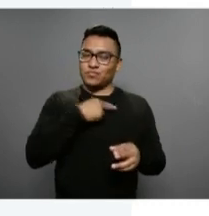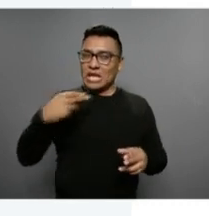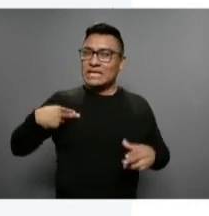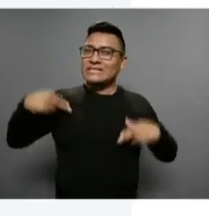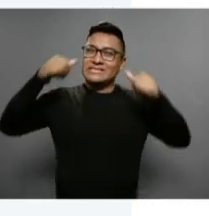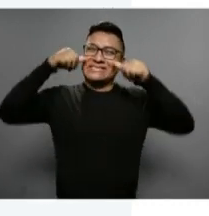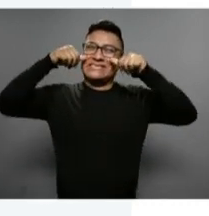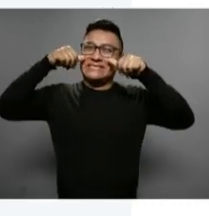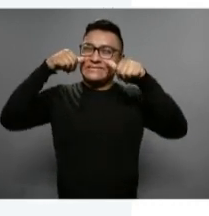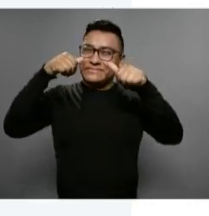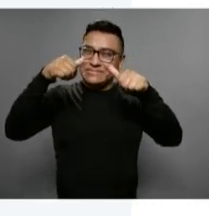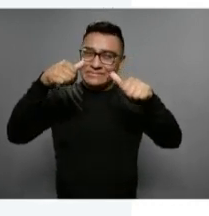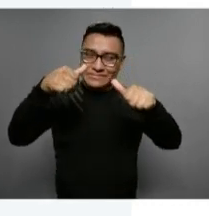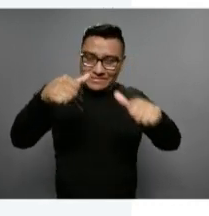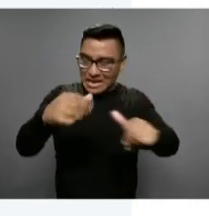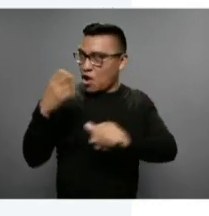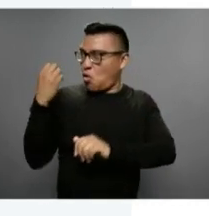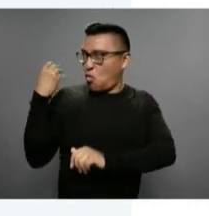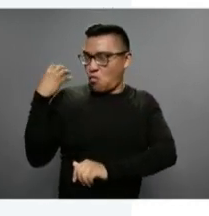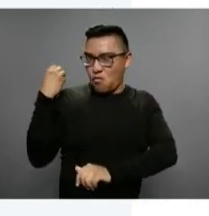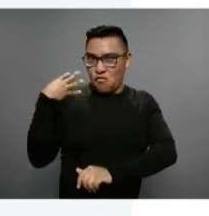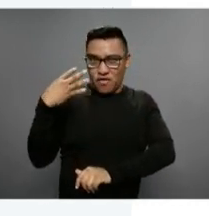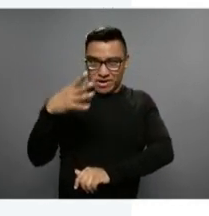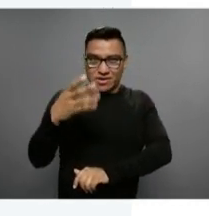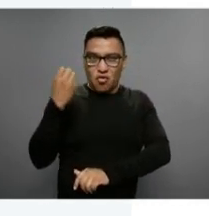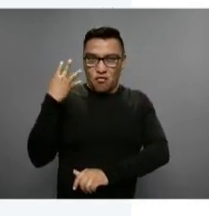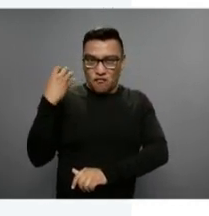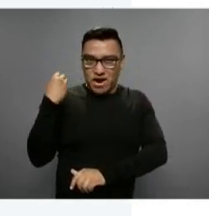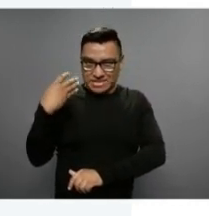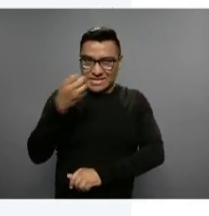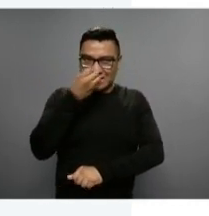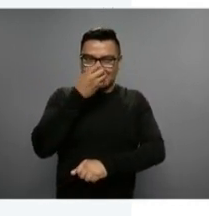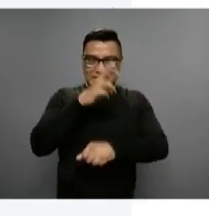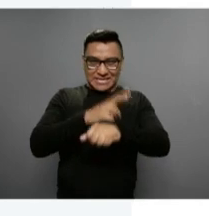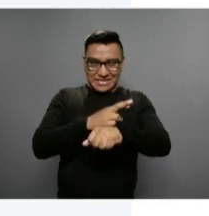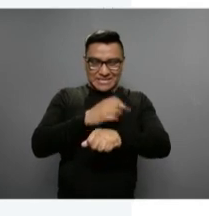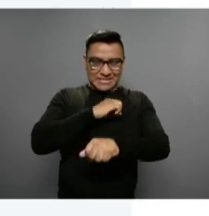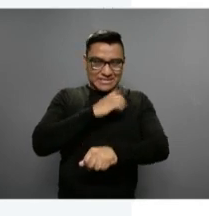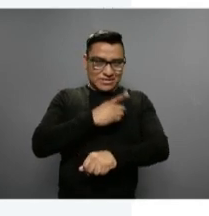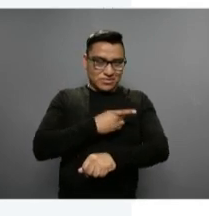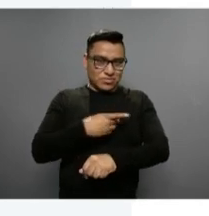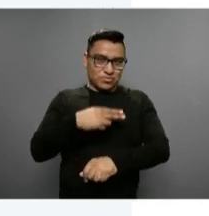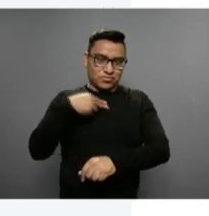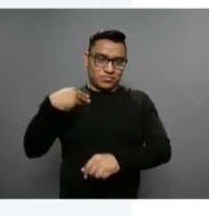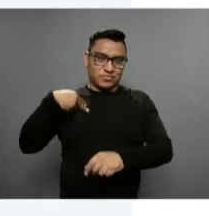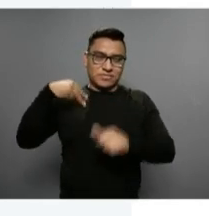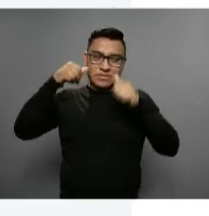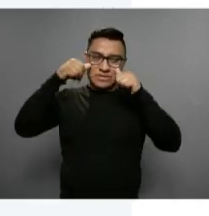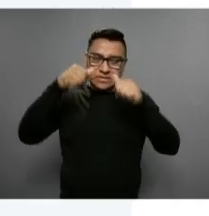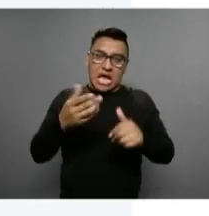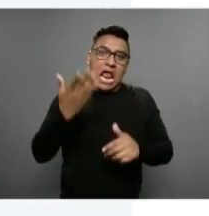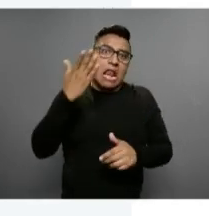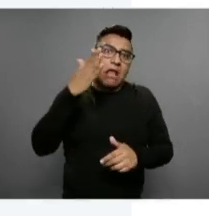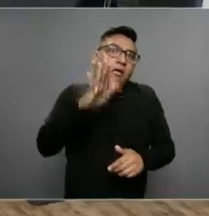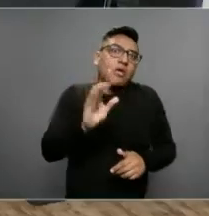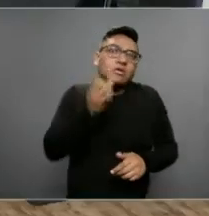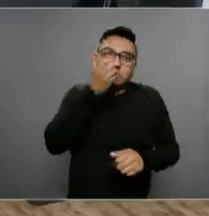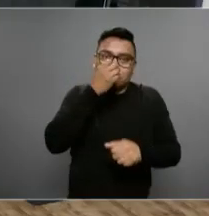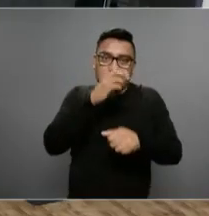de esta conferencia de la Secretaría de Salud, y a ver si se suma en unos momentos el